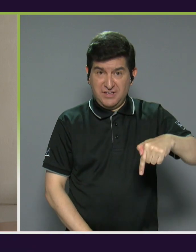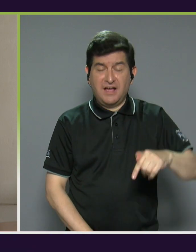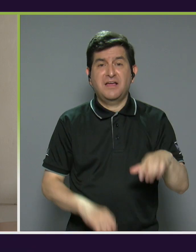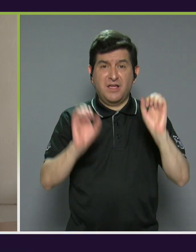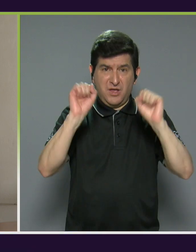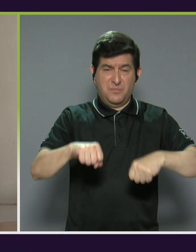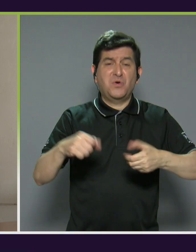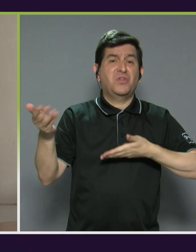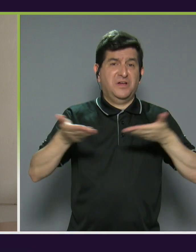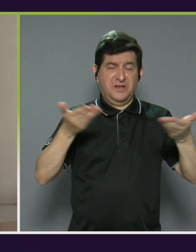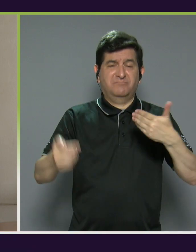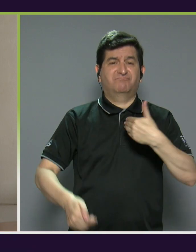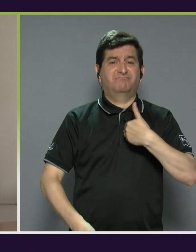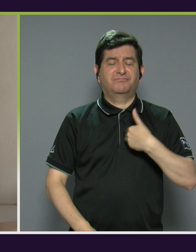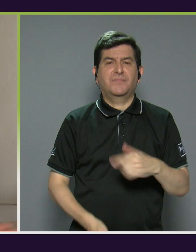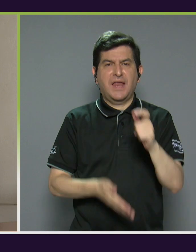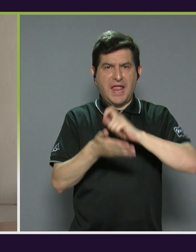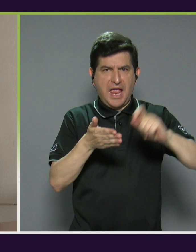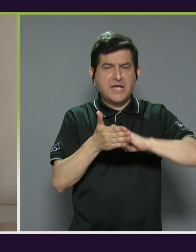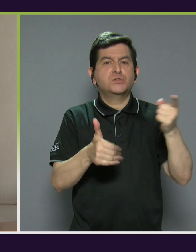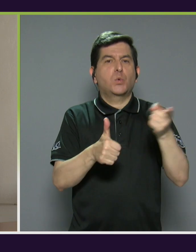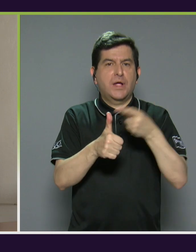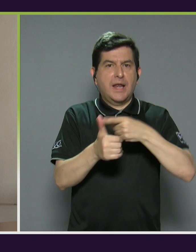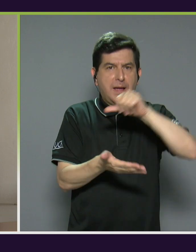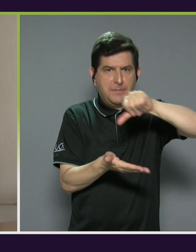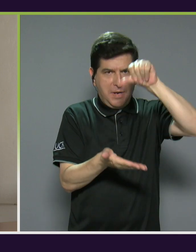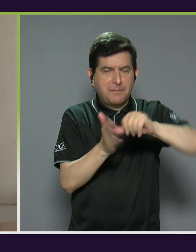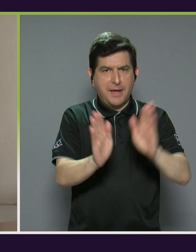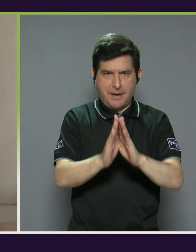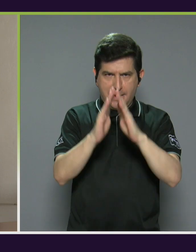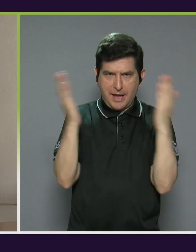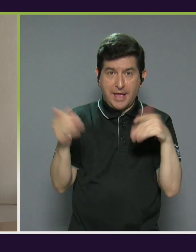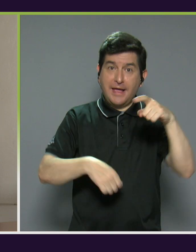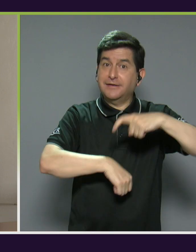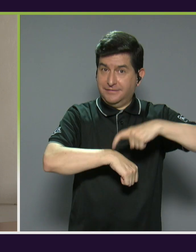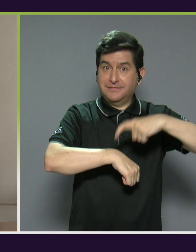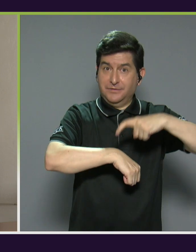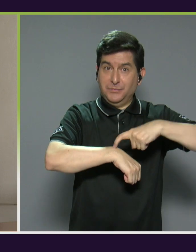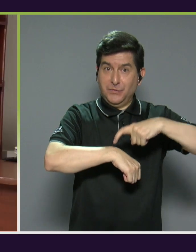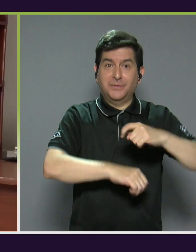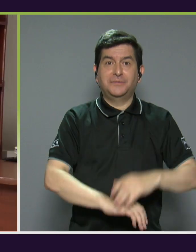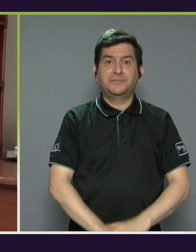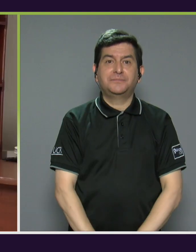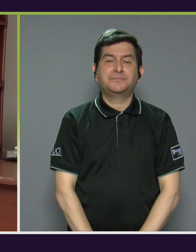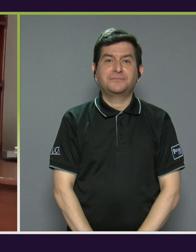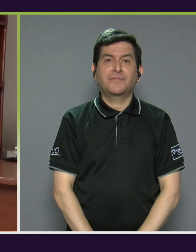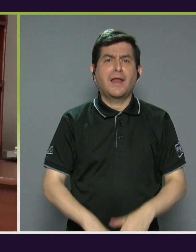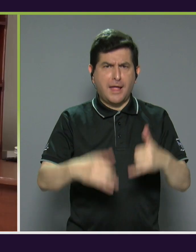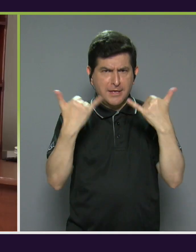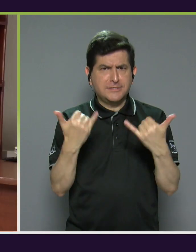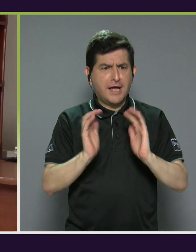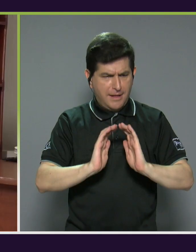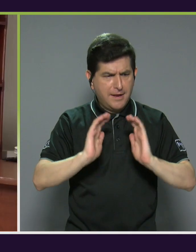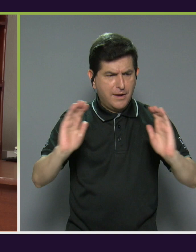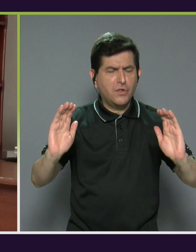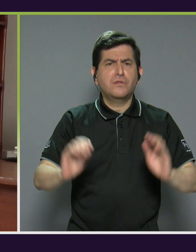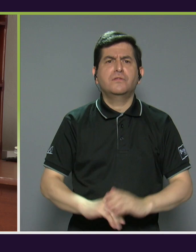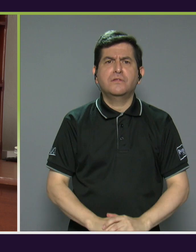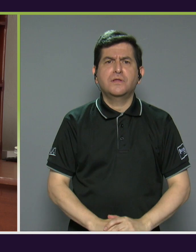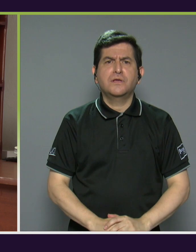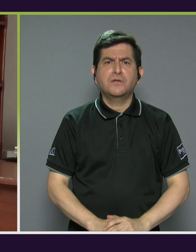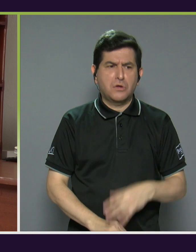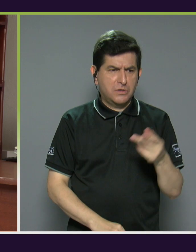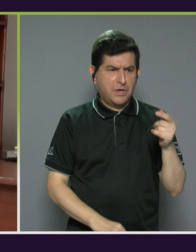podían tener ese servicio. La escuela fue el primer centro que lo abrió en esa época. Entonces ya los niños